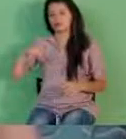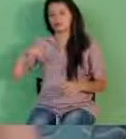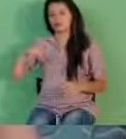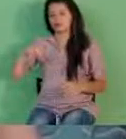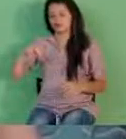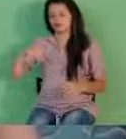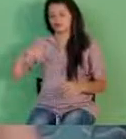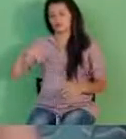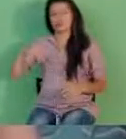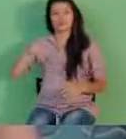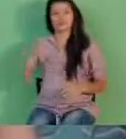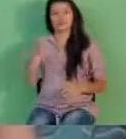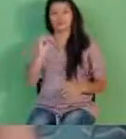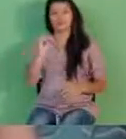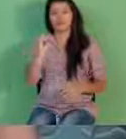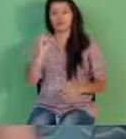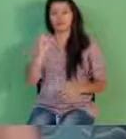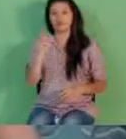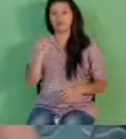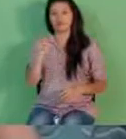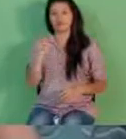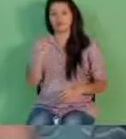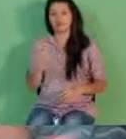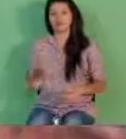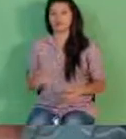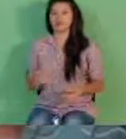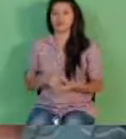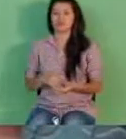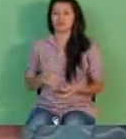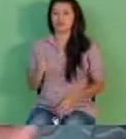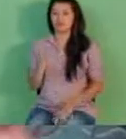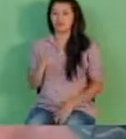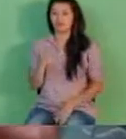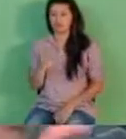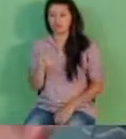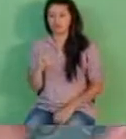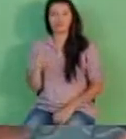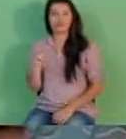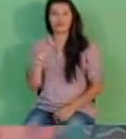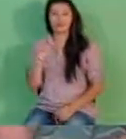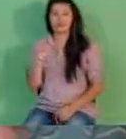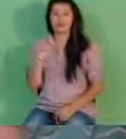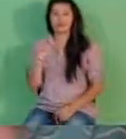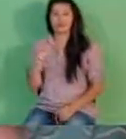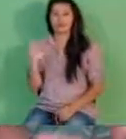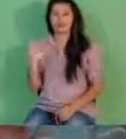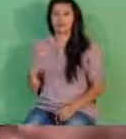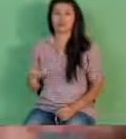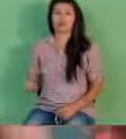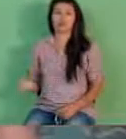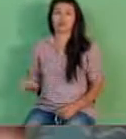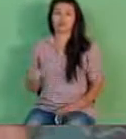está abierto para todo el mundo con o sin seguridad La idea es que como el sisbén Es algo es una encuesta en donde todos debemos estar